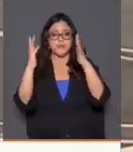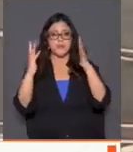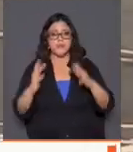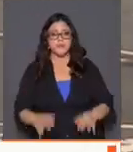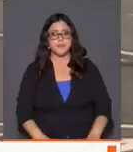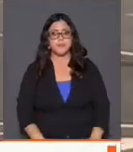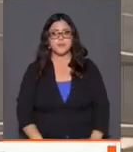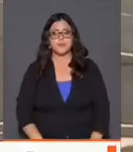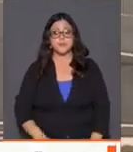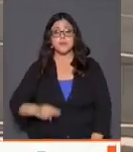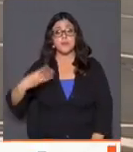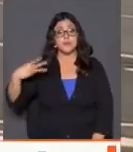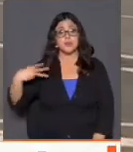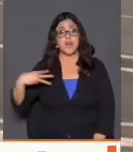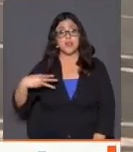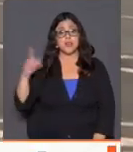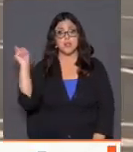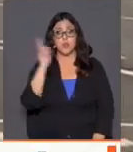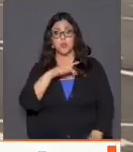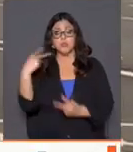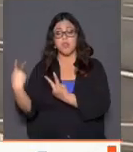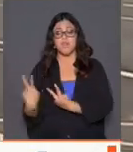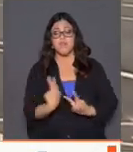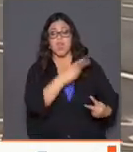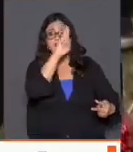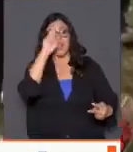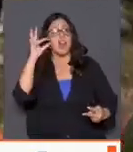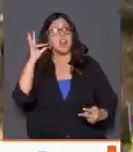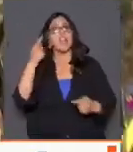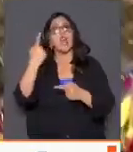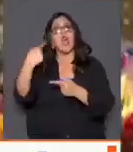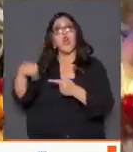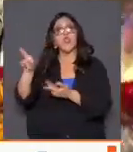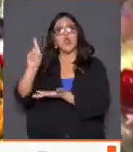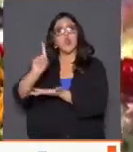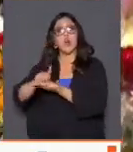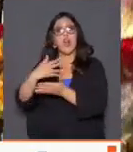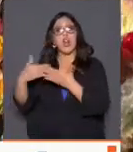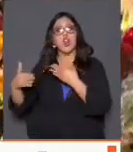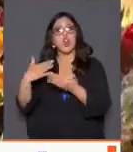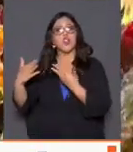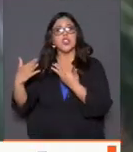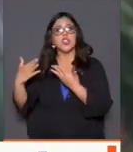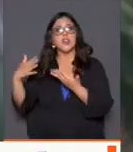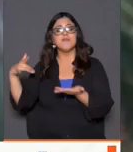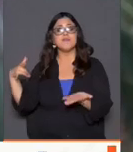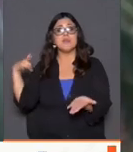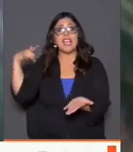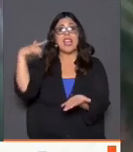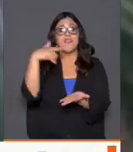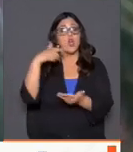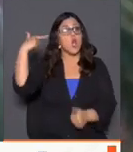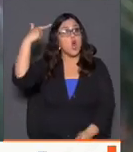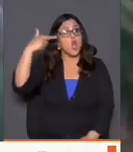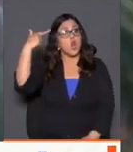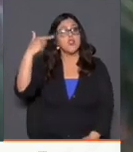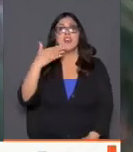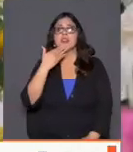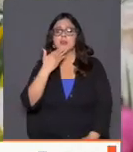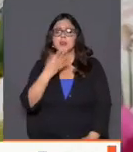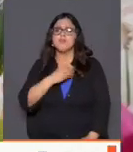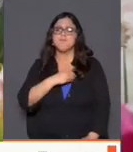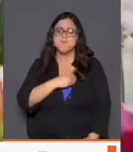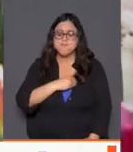el martes El último viaje de la reina tendrá otra parada y será en avión Londres que también llora su deceso